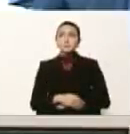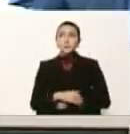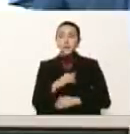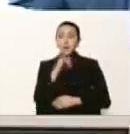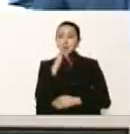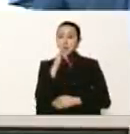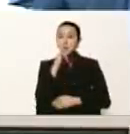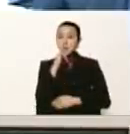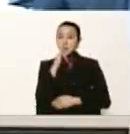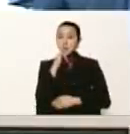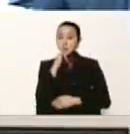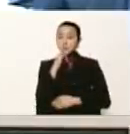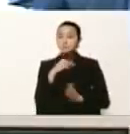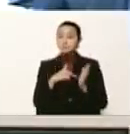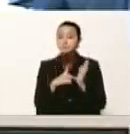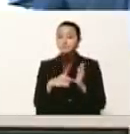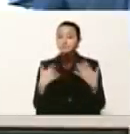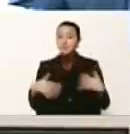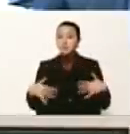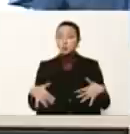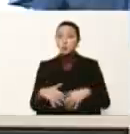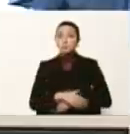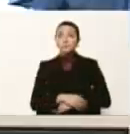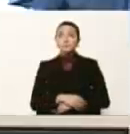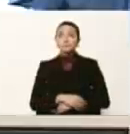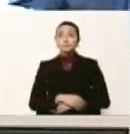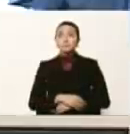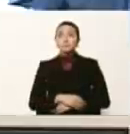información estremecedora.